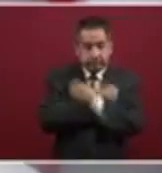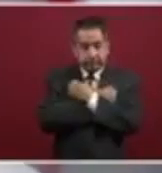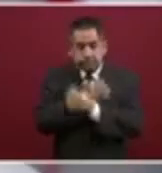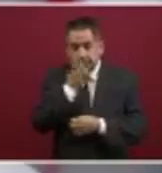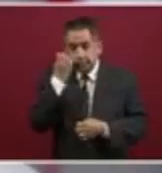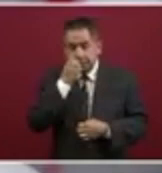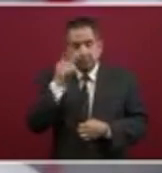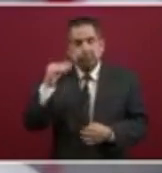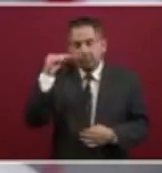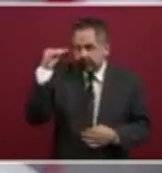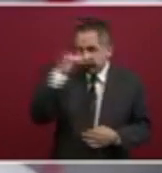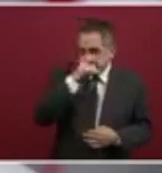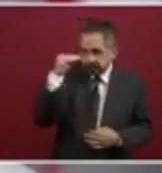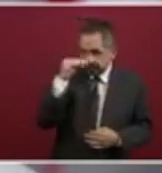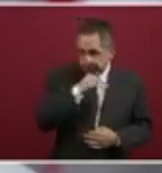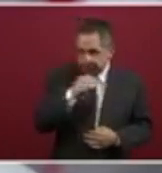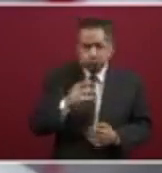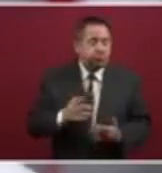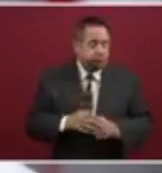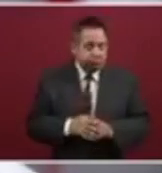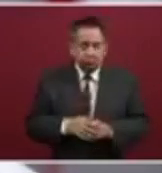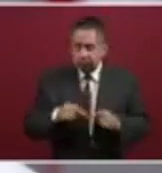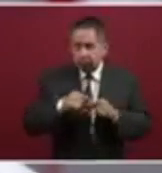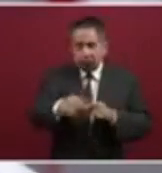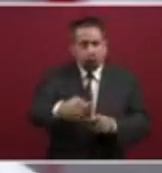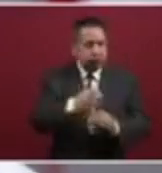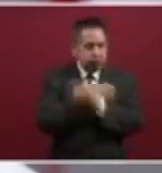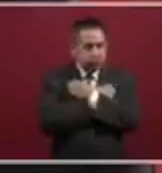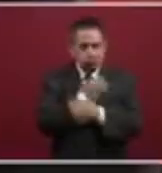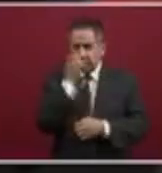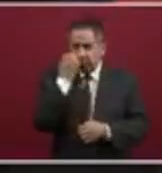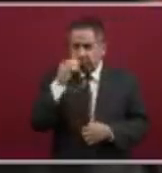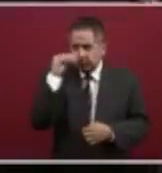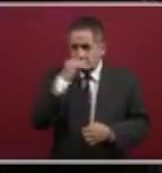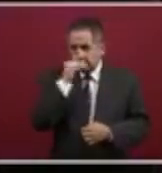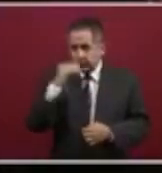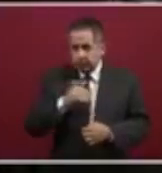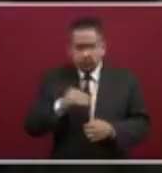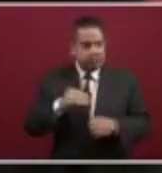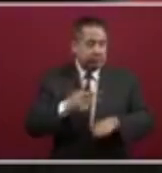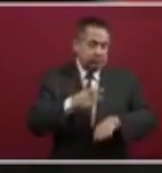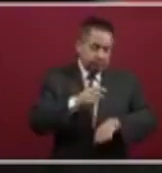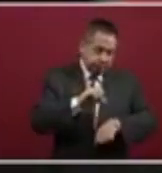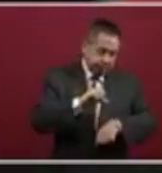de la educación en todos los niveles.